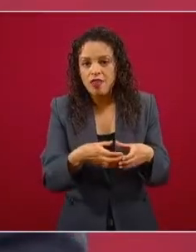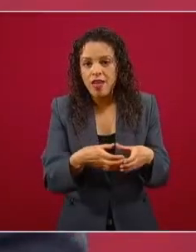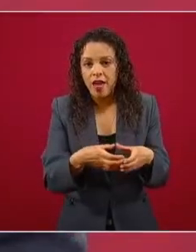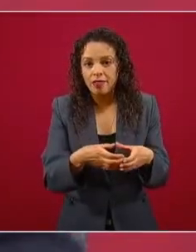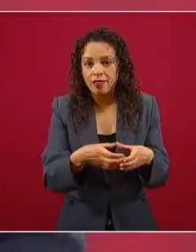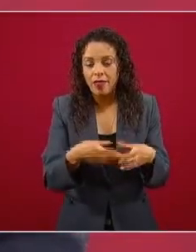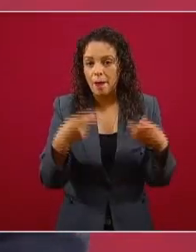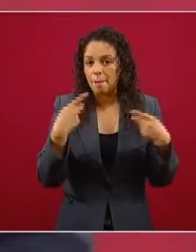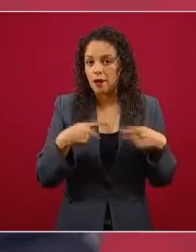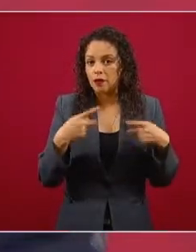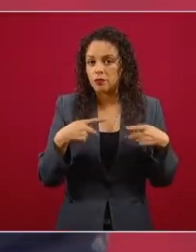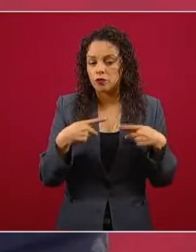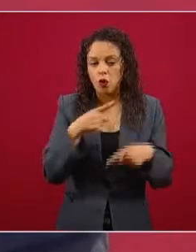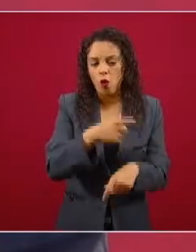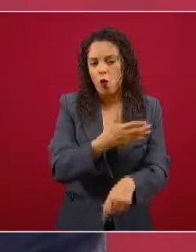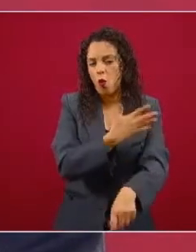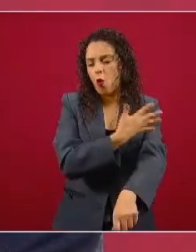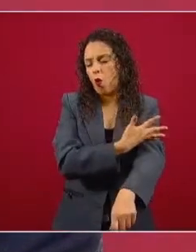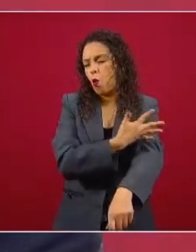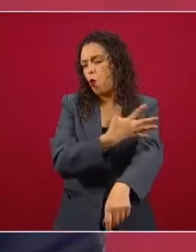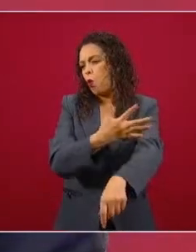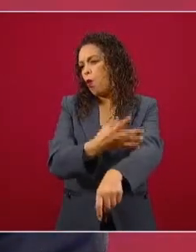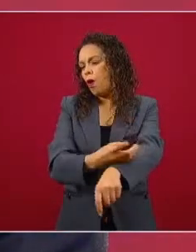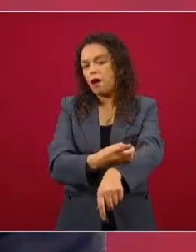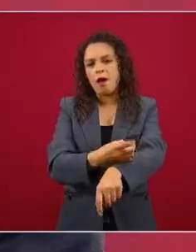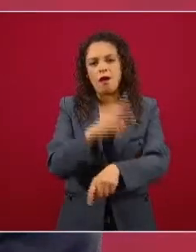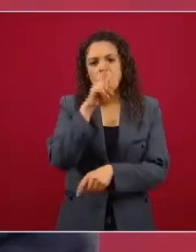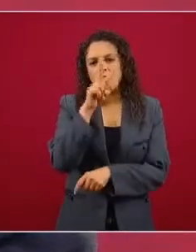gente buena, gente honrada,